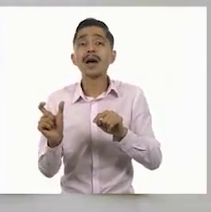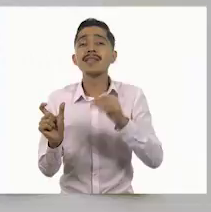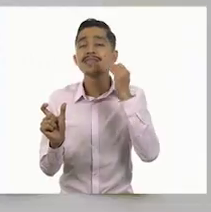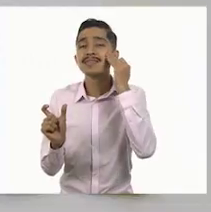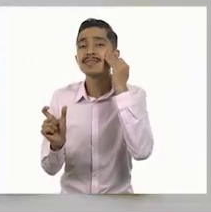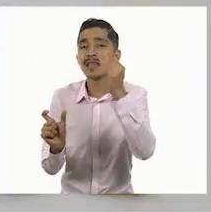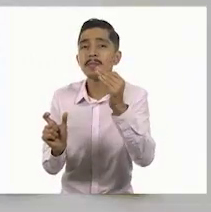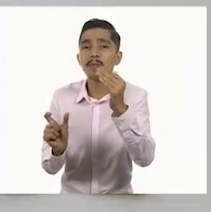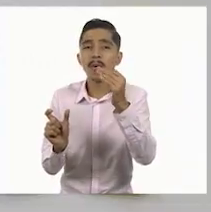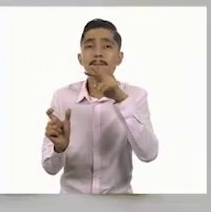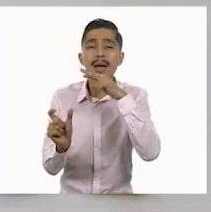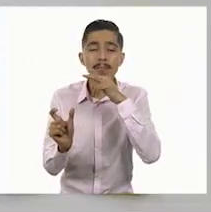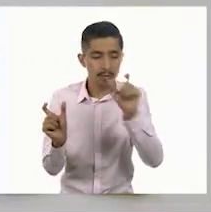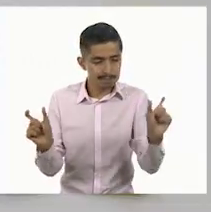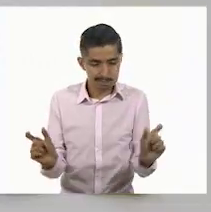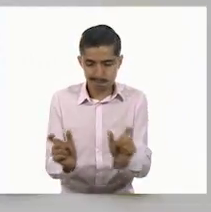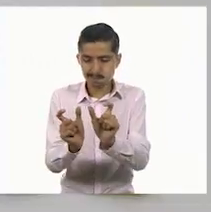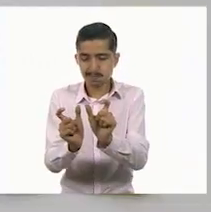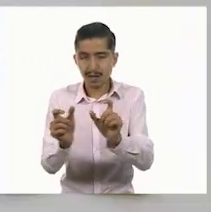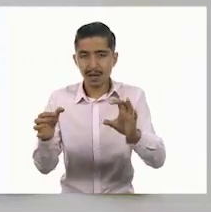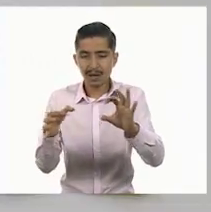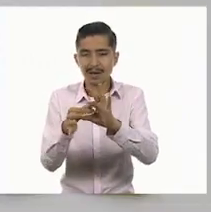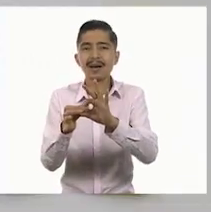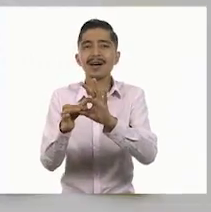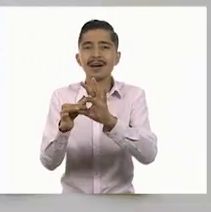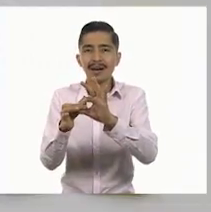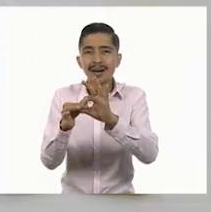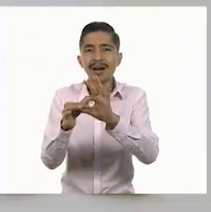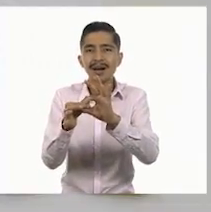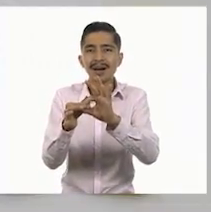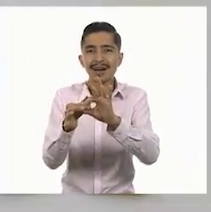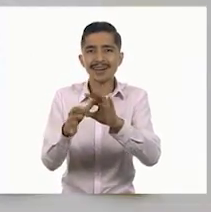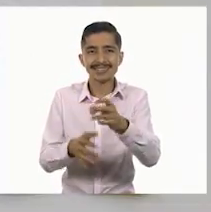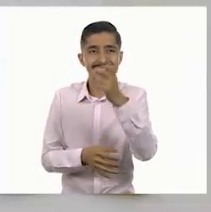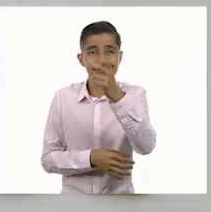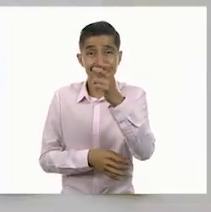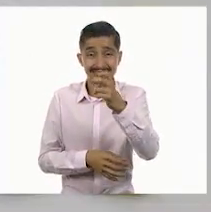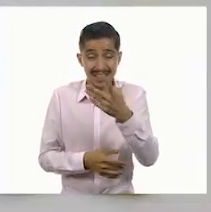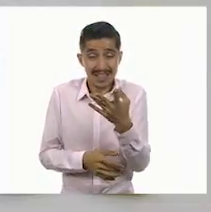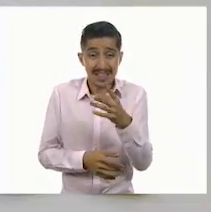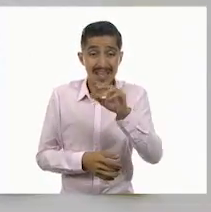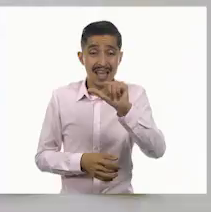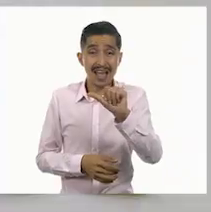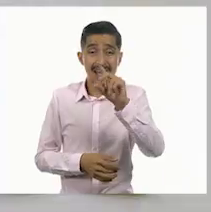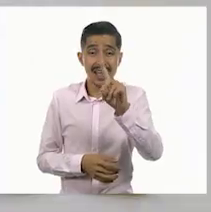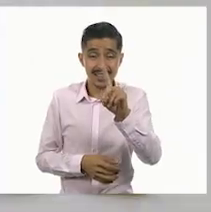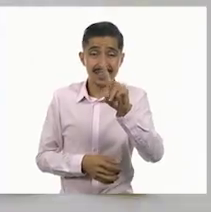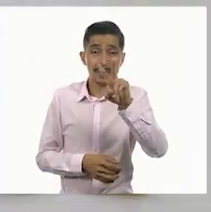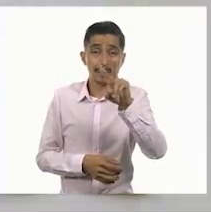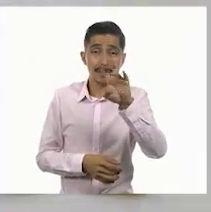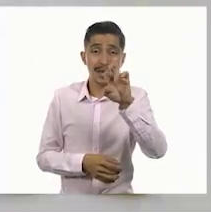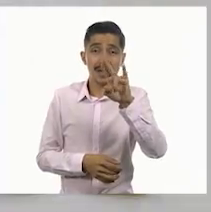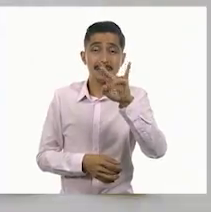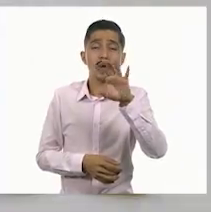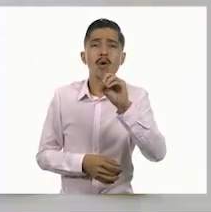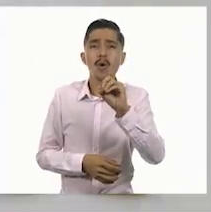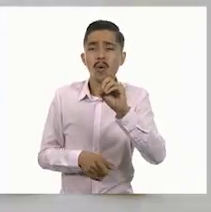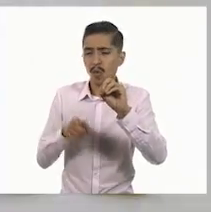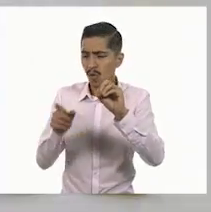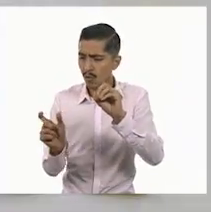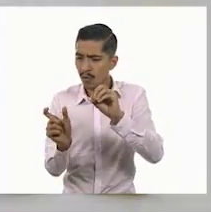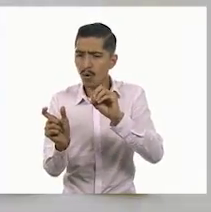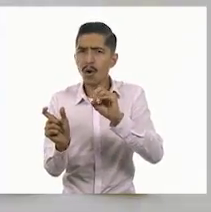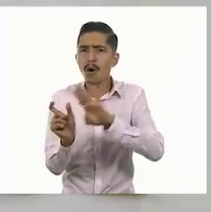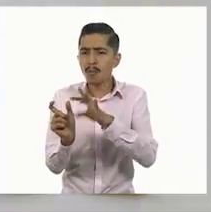Muy bien, María. Qué bueno que resaltas esta parte de que este adverbio me va a decir cómo es este